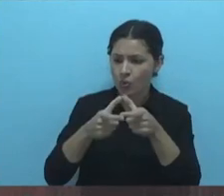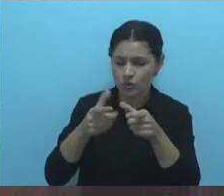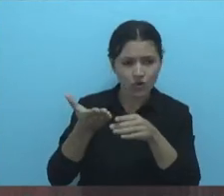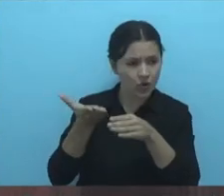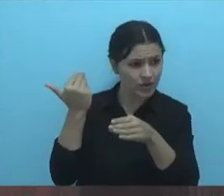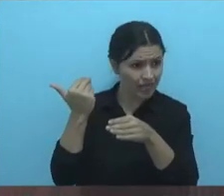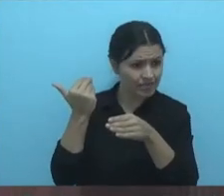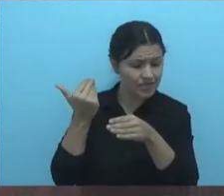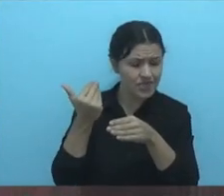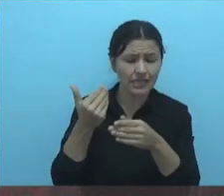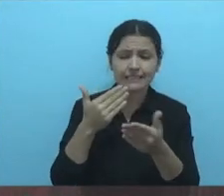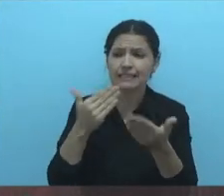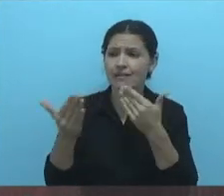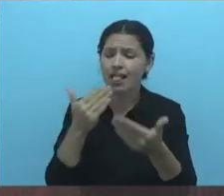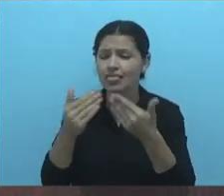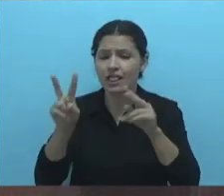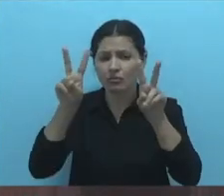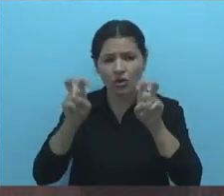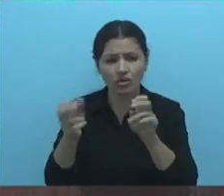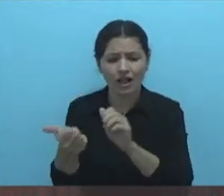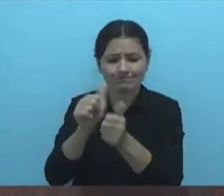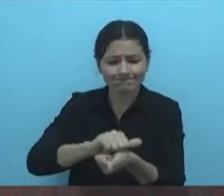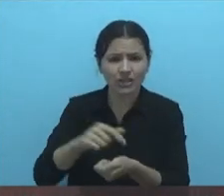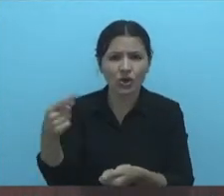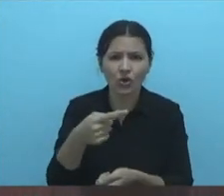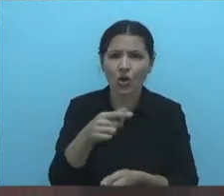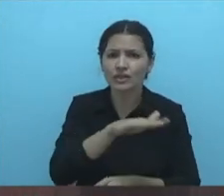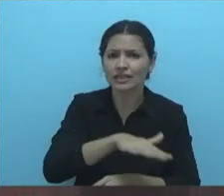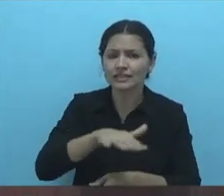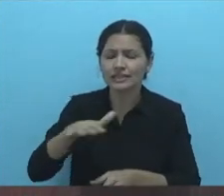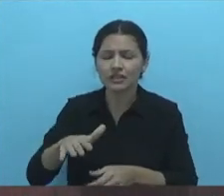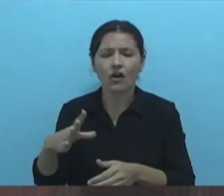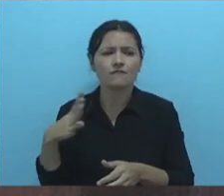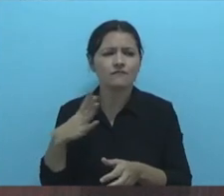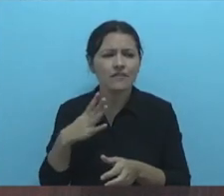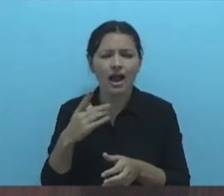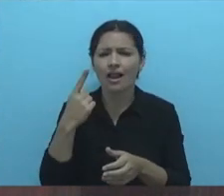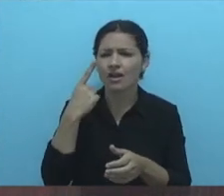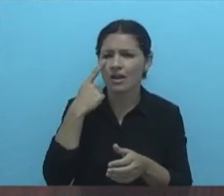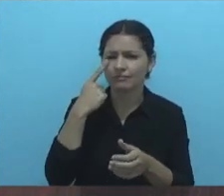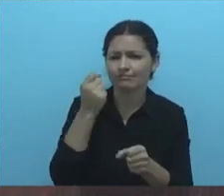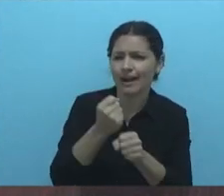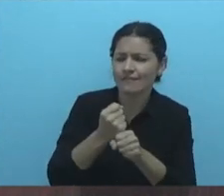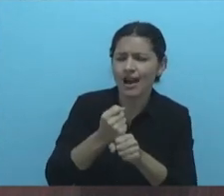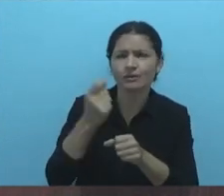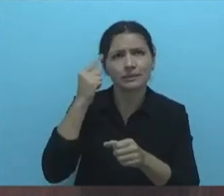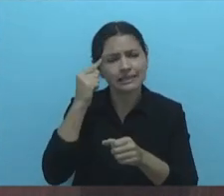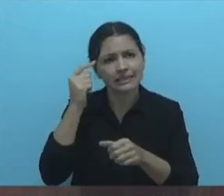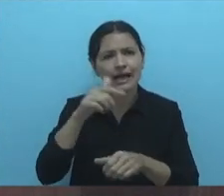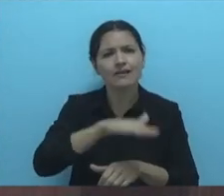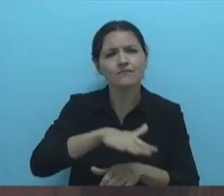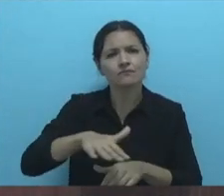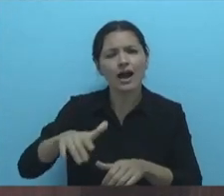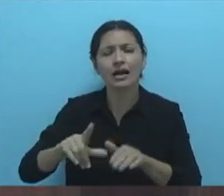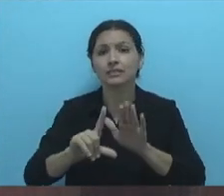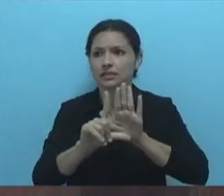hacer en la justicia y eso mucho que falta por hacer en la justicia no solo es la capacitación en perspectiva de infancias sino que también es pensar como reglamentamos